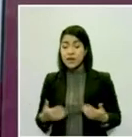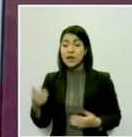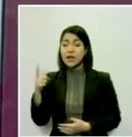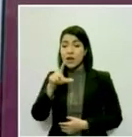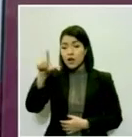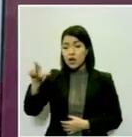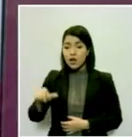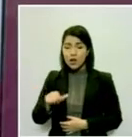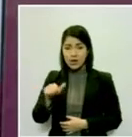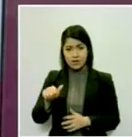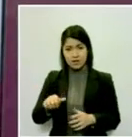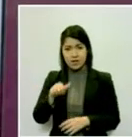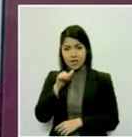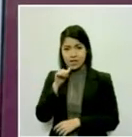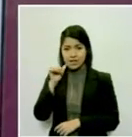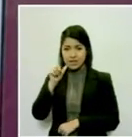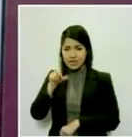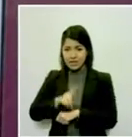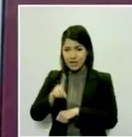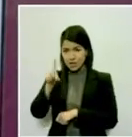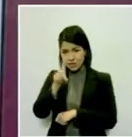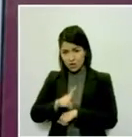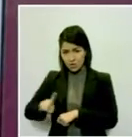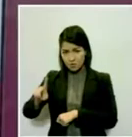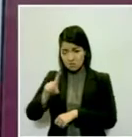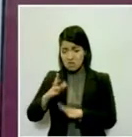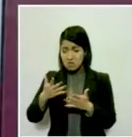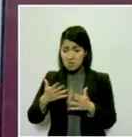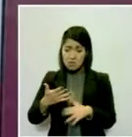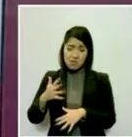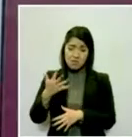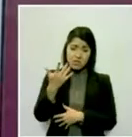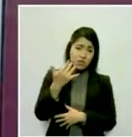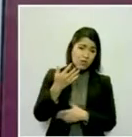Y ayer domingo, pues si acaso superaban las 50.